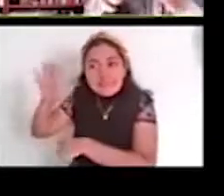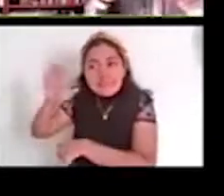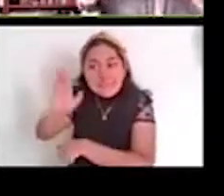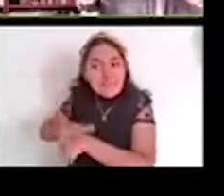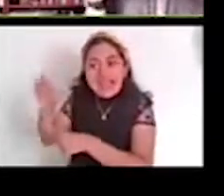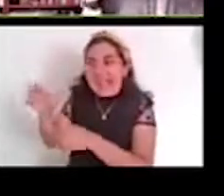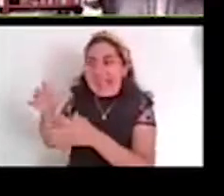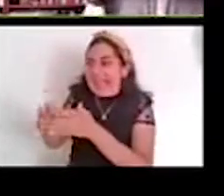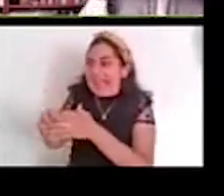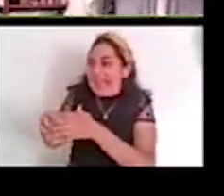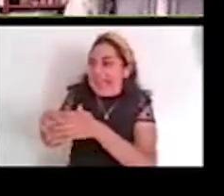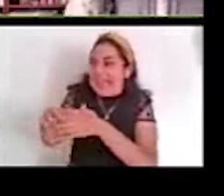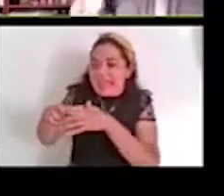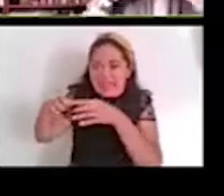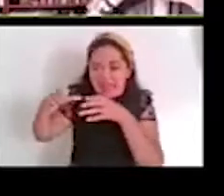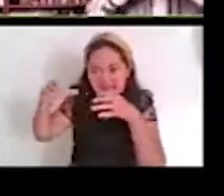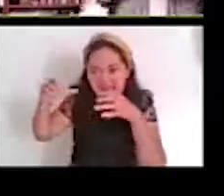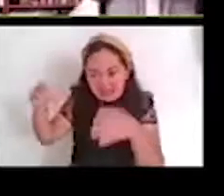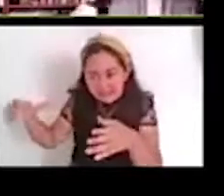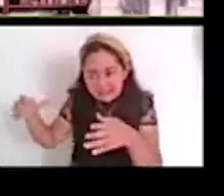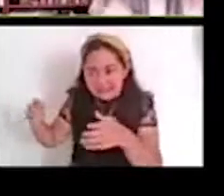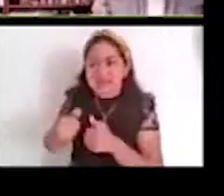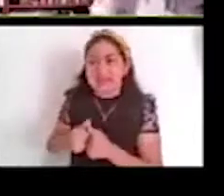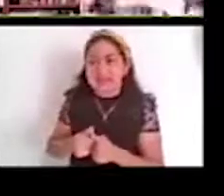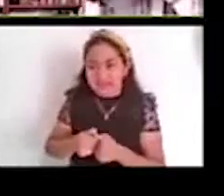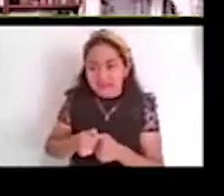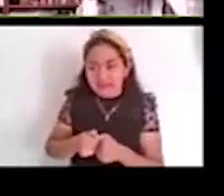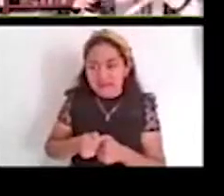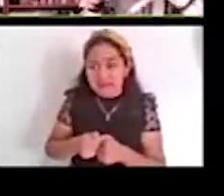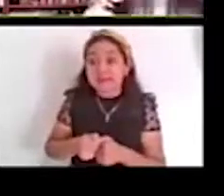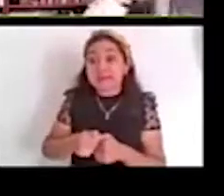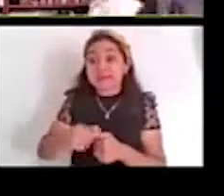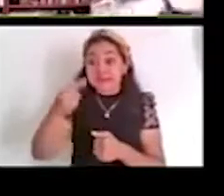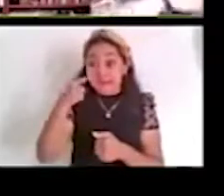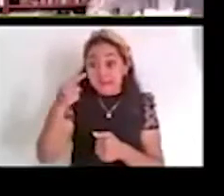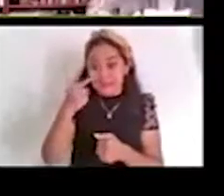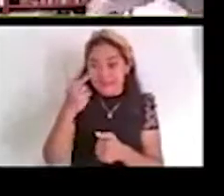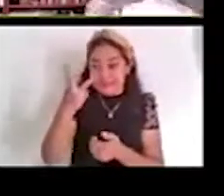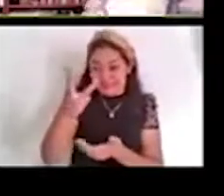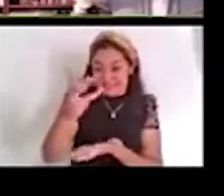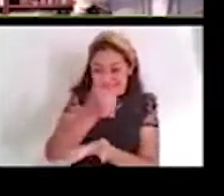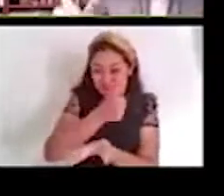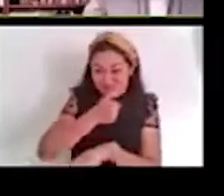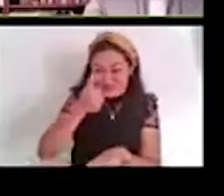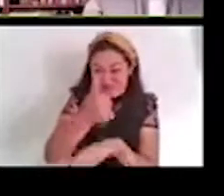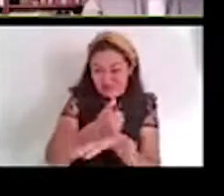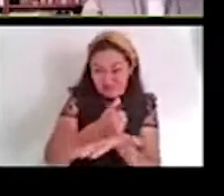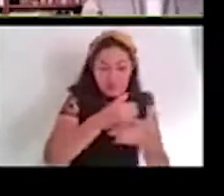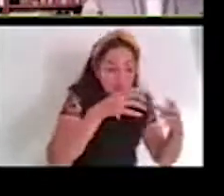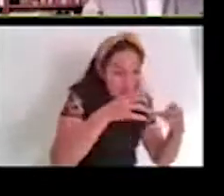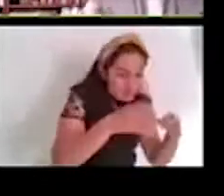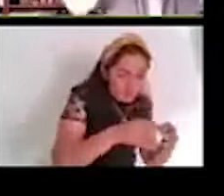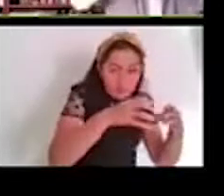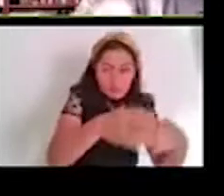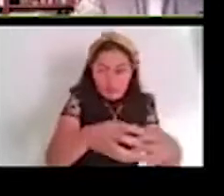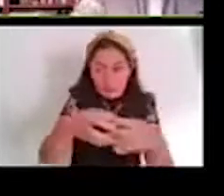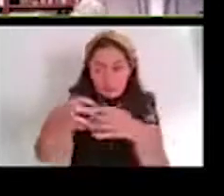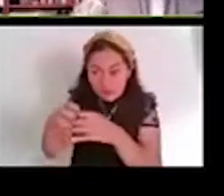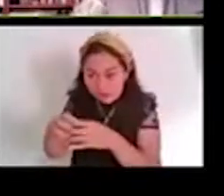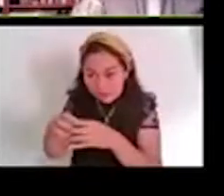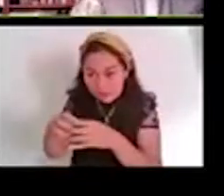decir de quienes tienen este modelo de las tres edades, piedra, bronce, hierro, que todavía lo siguen trabajando, por